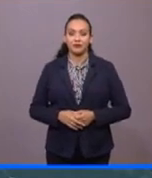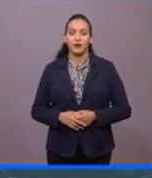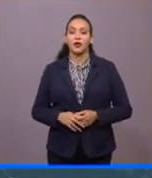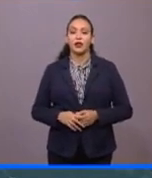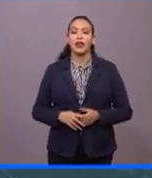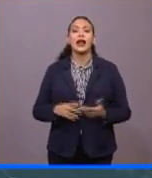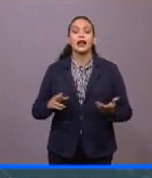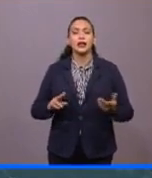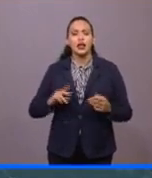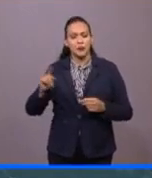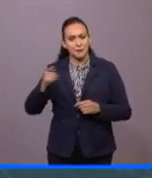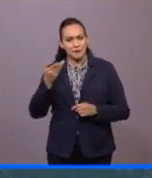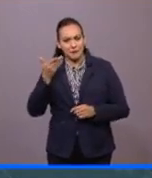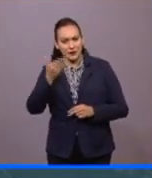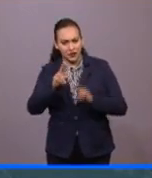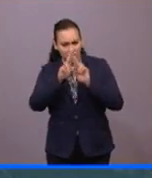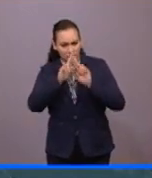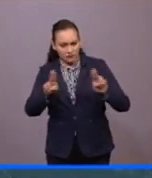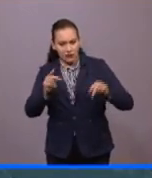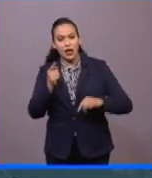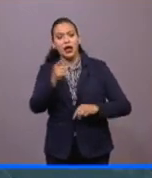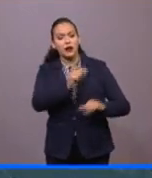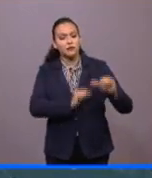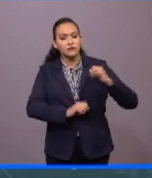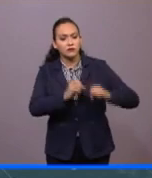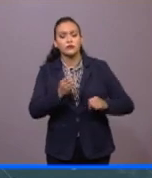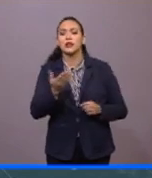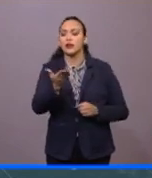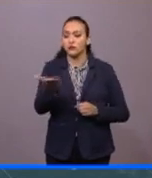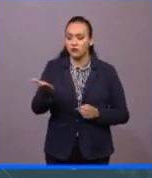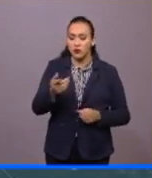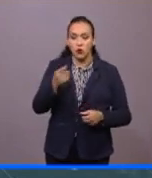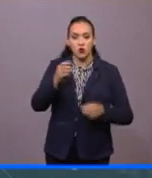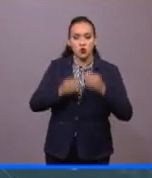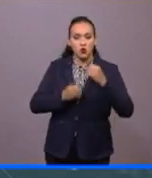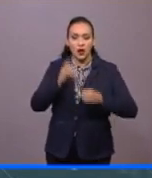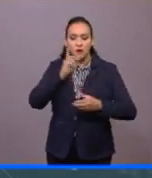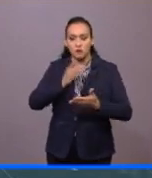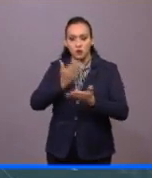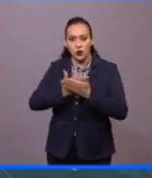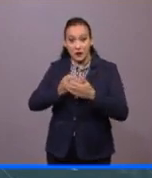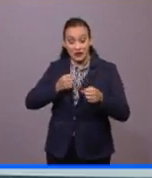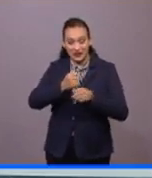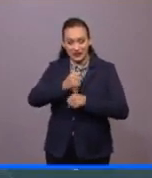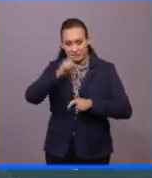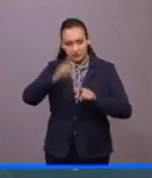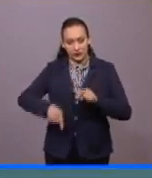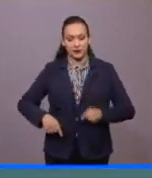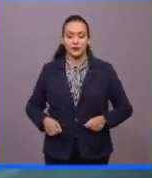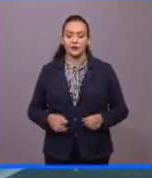Naciones Unidas llama a poderes judiciales a excluir de juicios pruebas obtenidas bajo tortura.